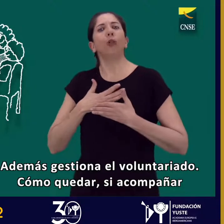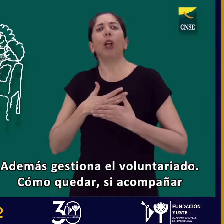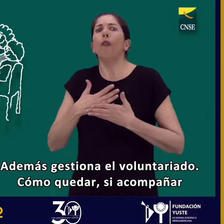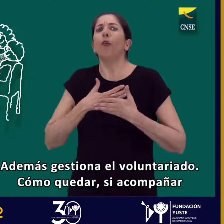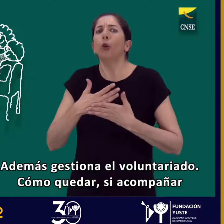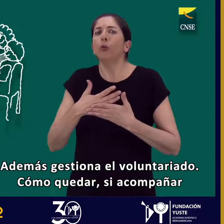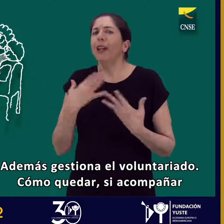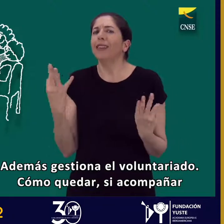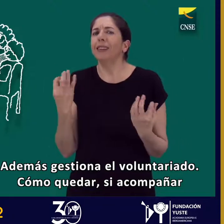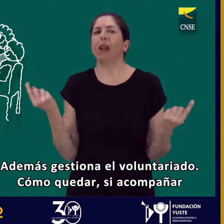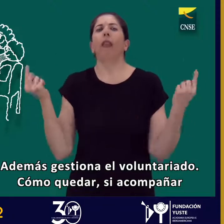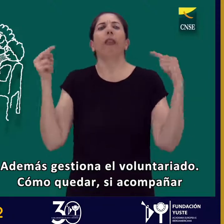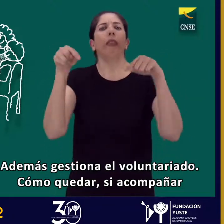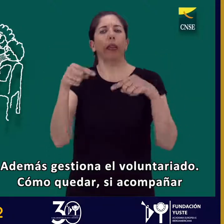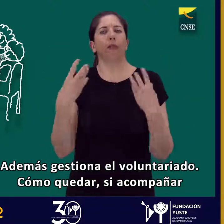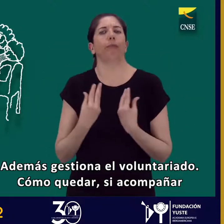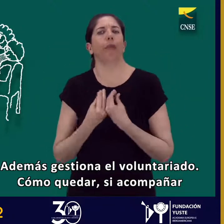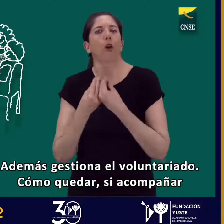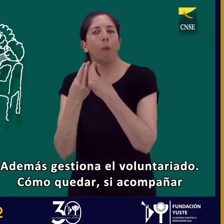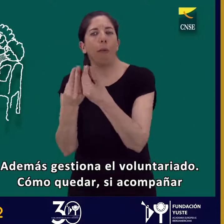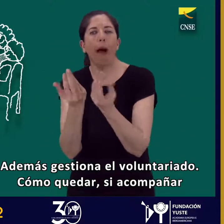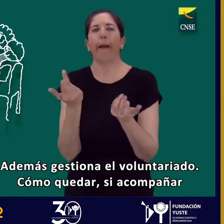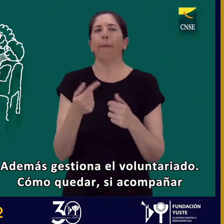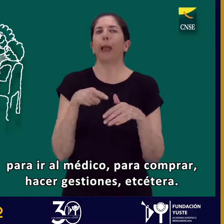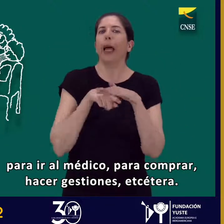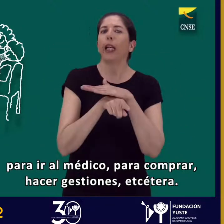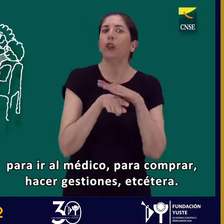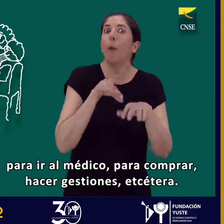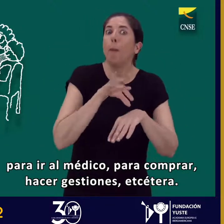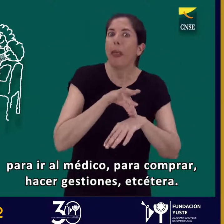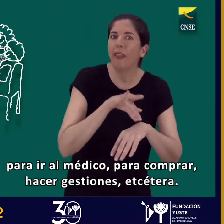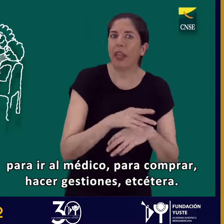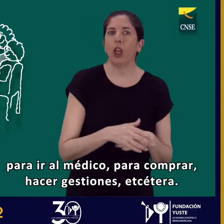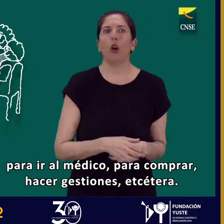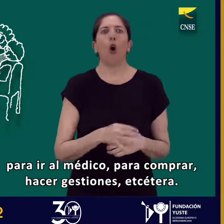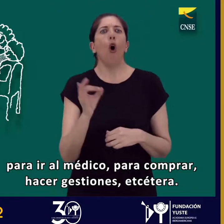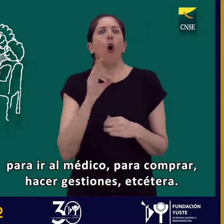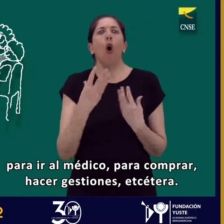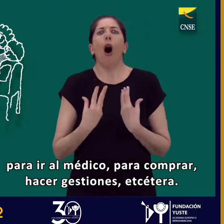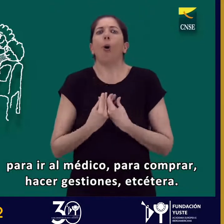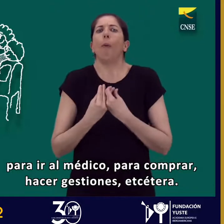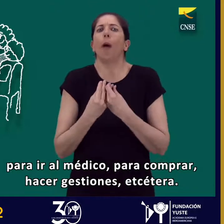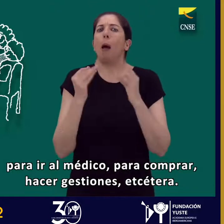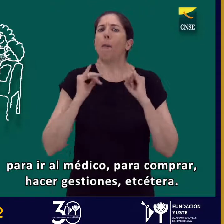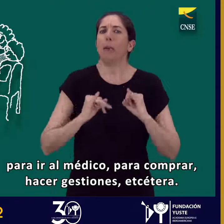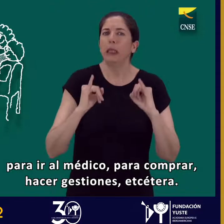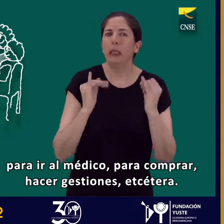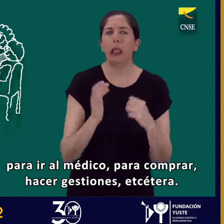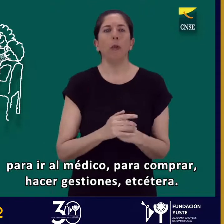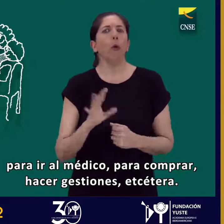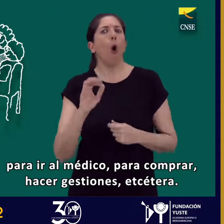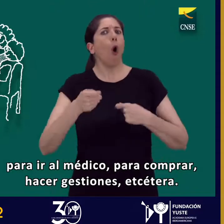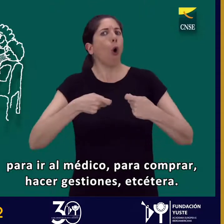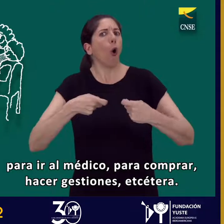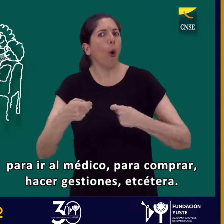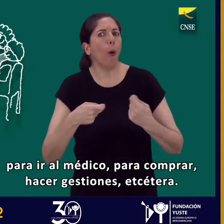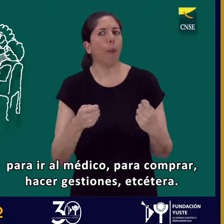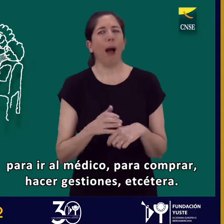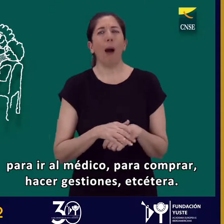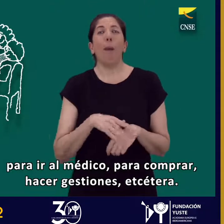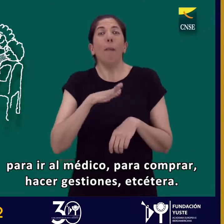gestiona el voluntariado Como quedar si acompañar para ir al médico para comprar hacer gestiones